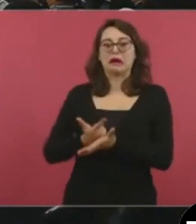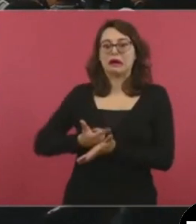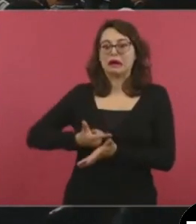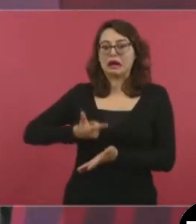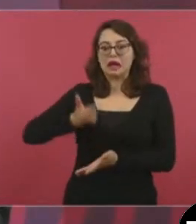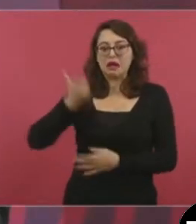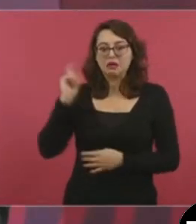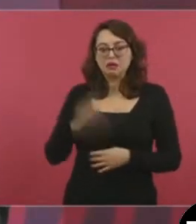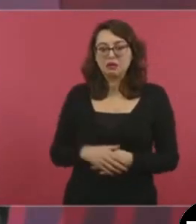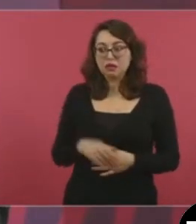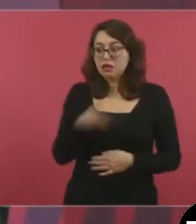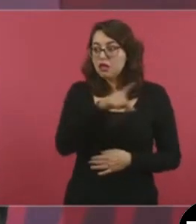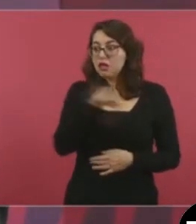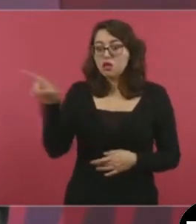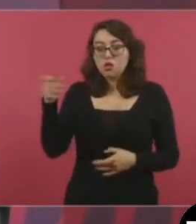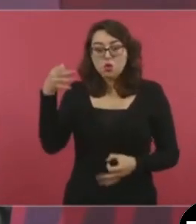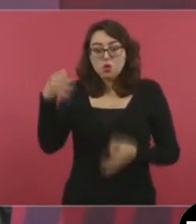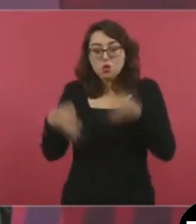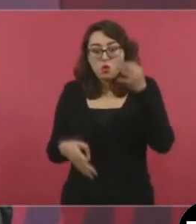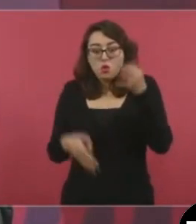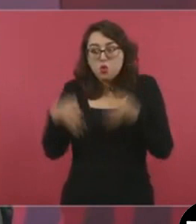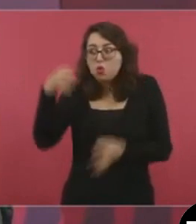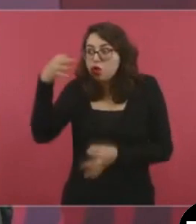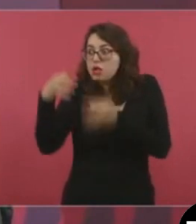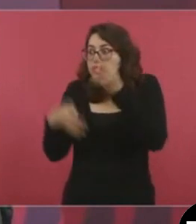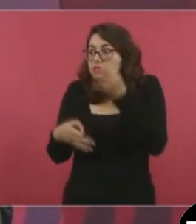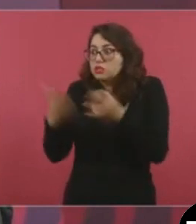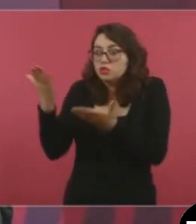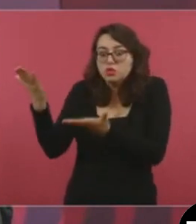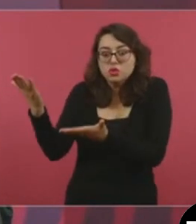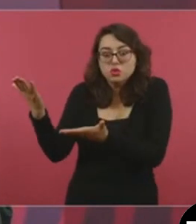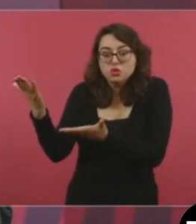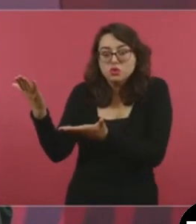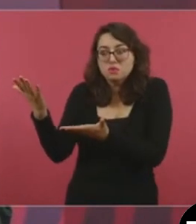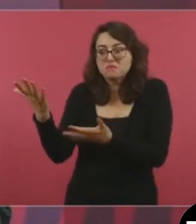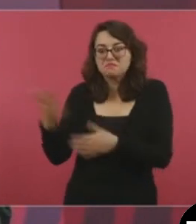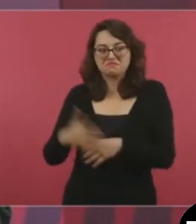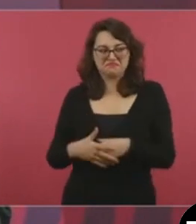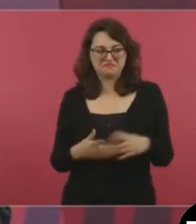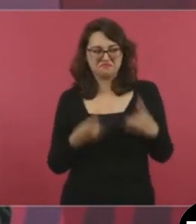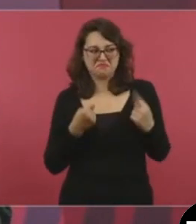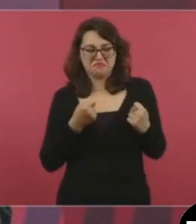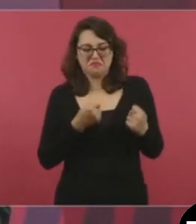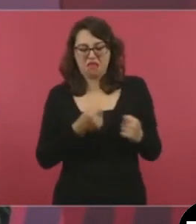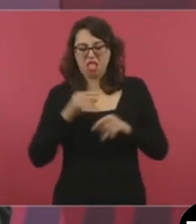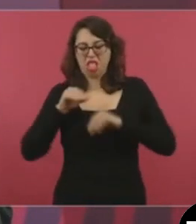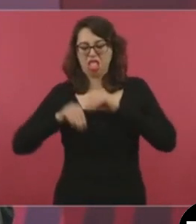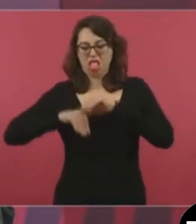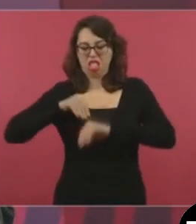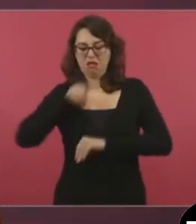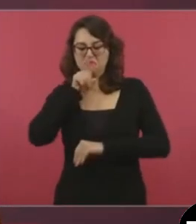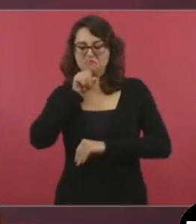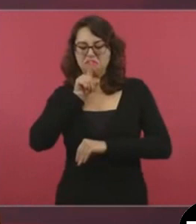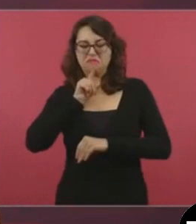árbitros se tienen en este tribunal